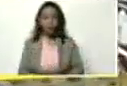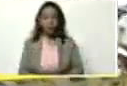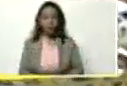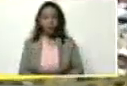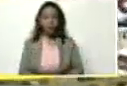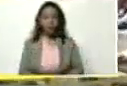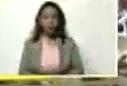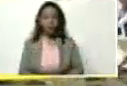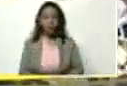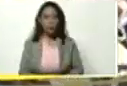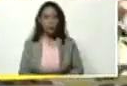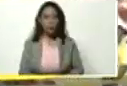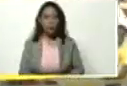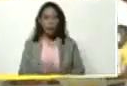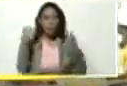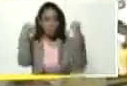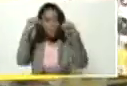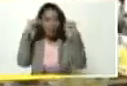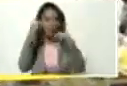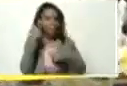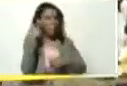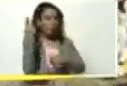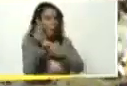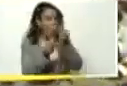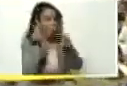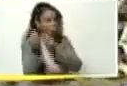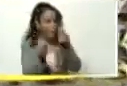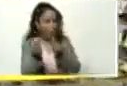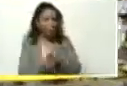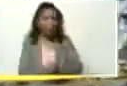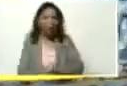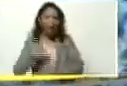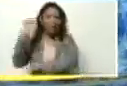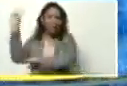estoy. Vamos a ensayar para ver.